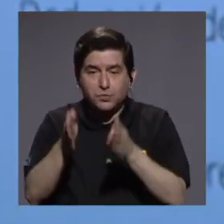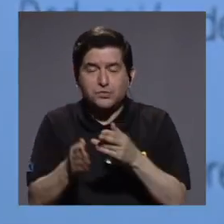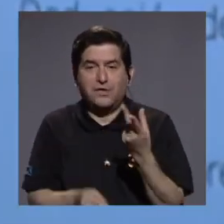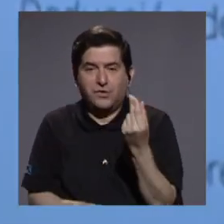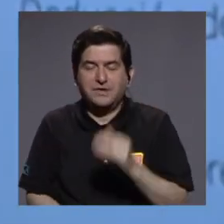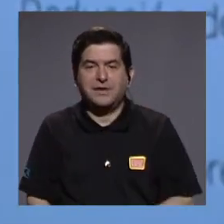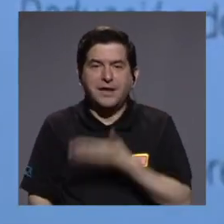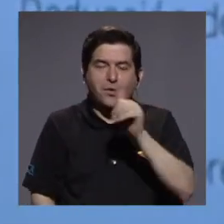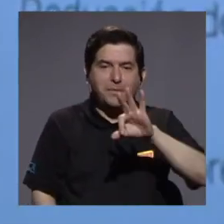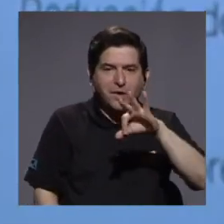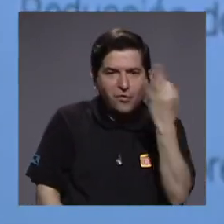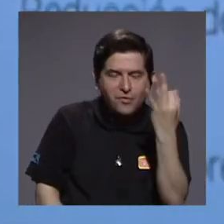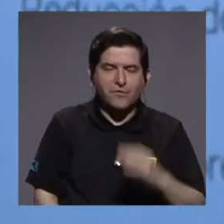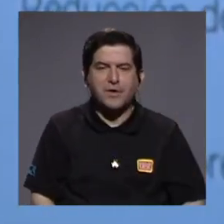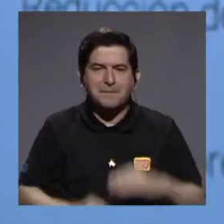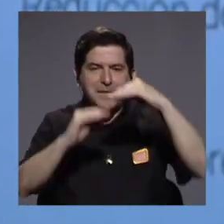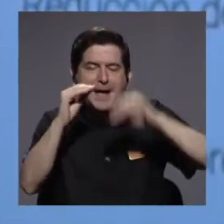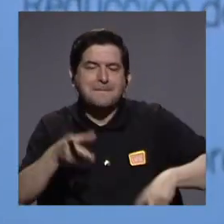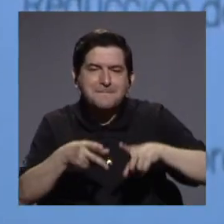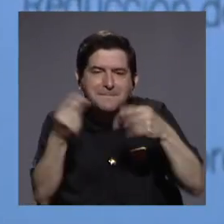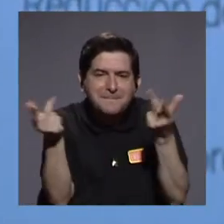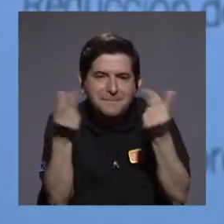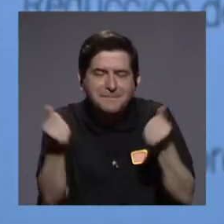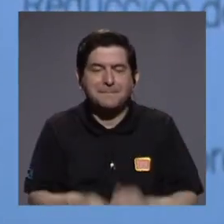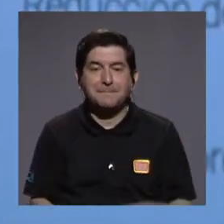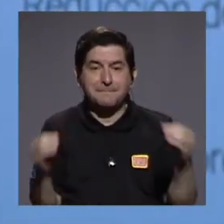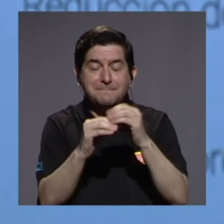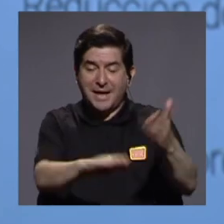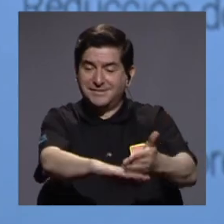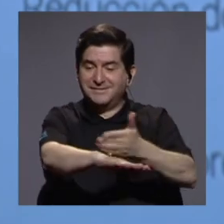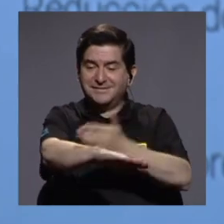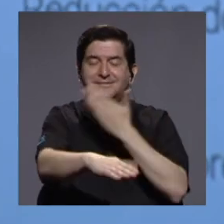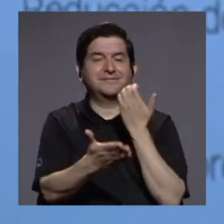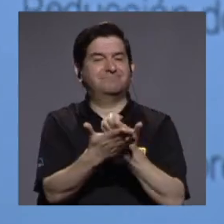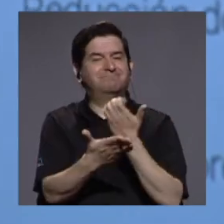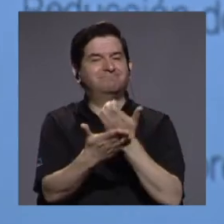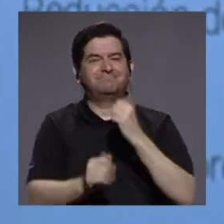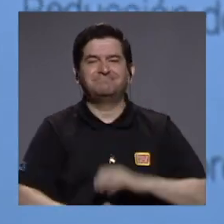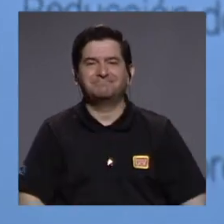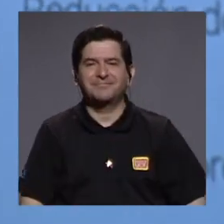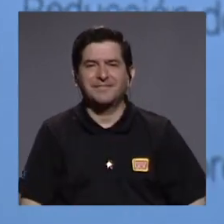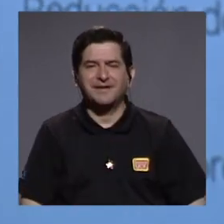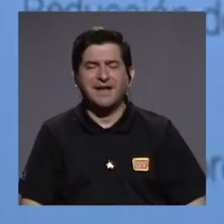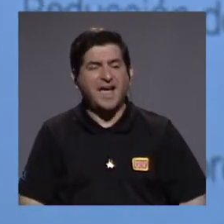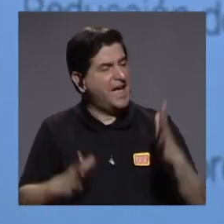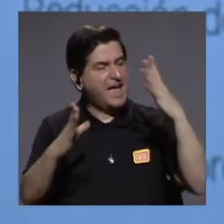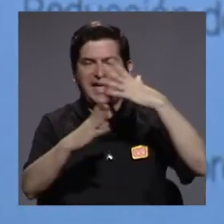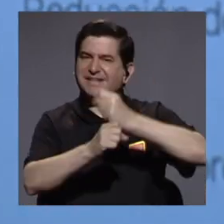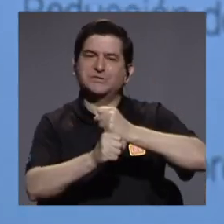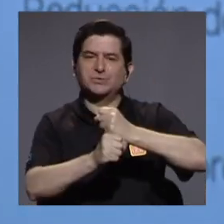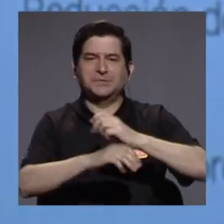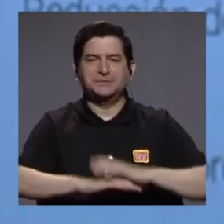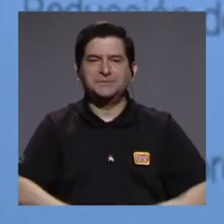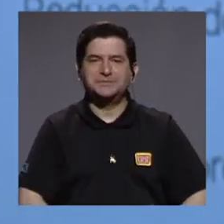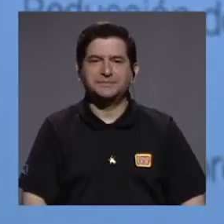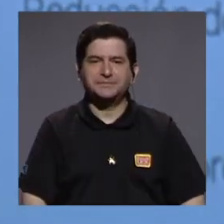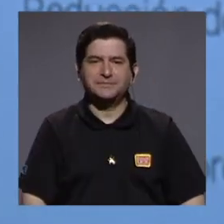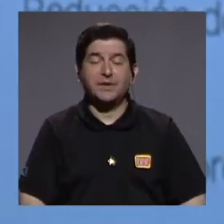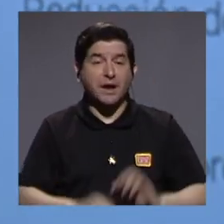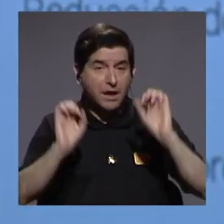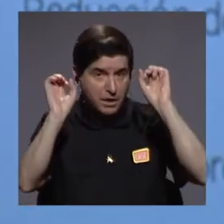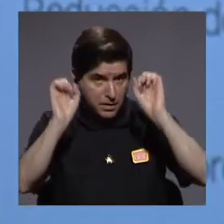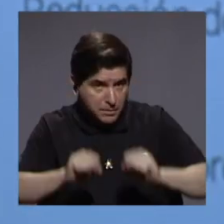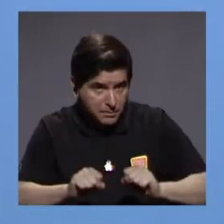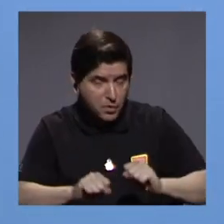menor costo y eso redunda en mayor crecimiento económico en resumidas cuentas para lograr